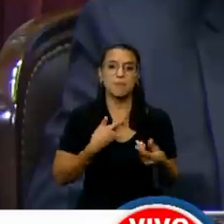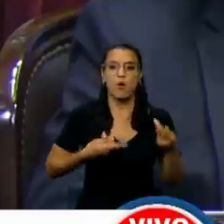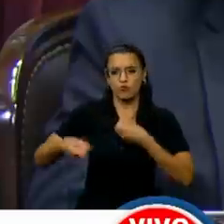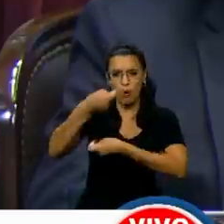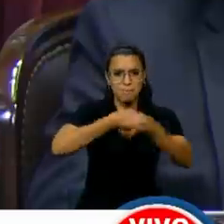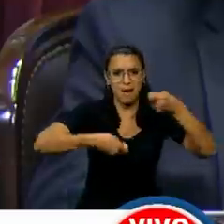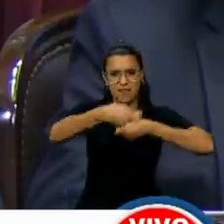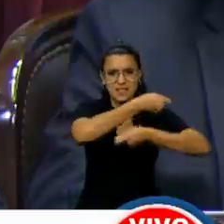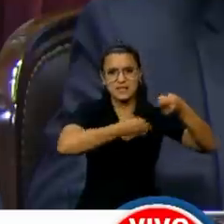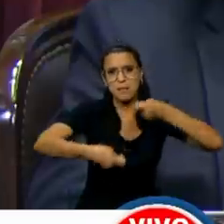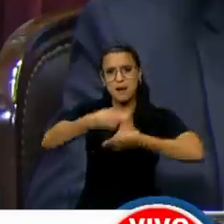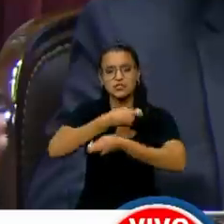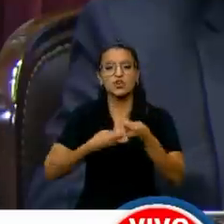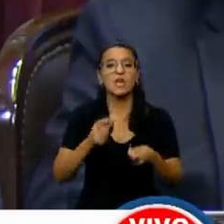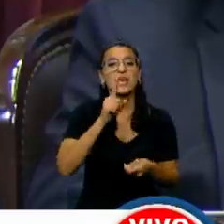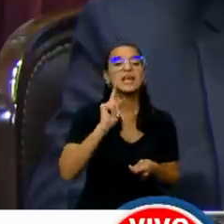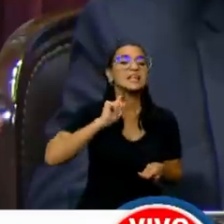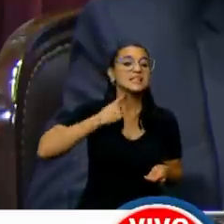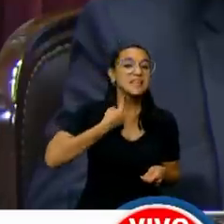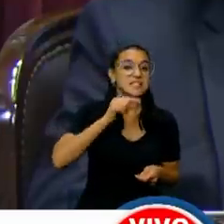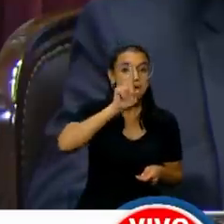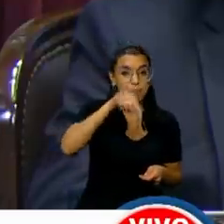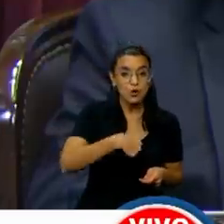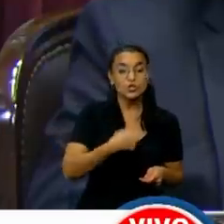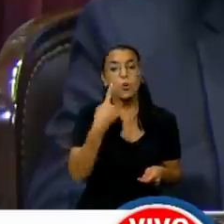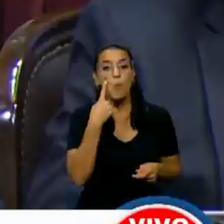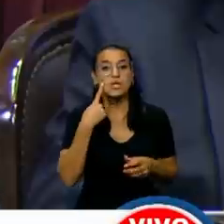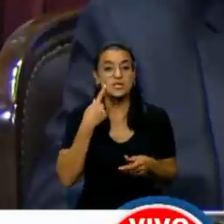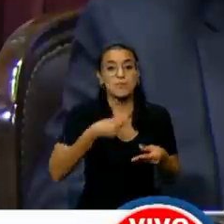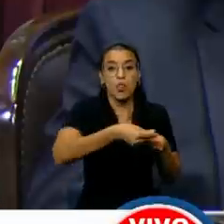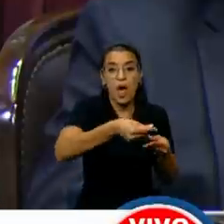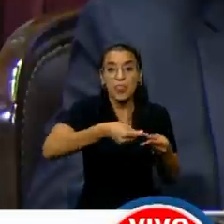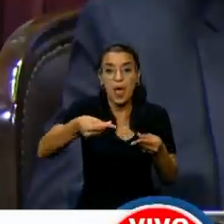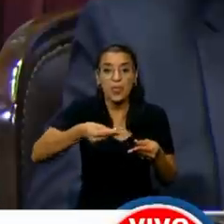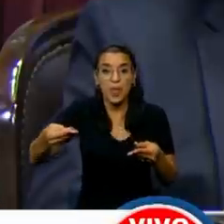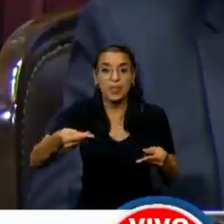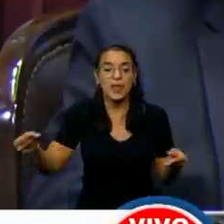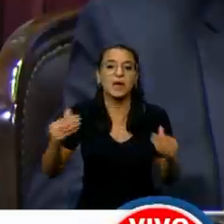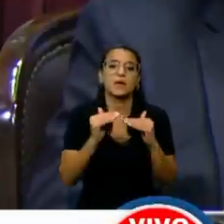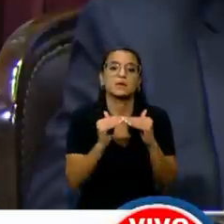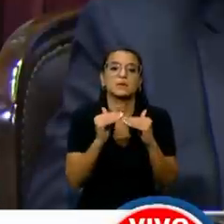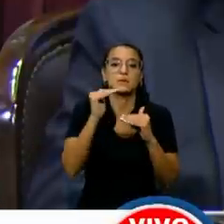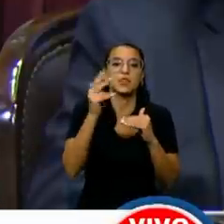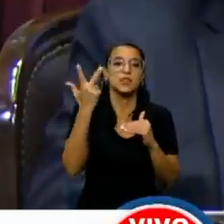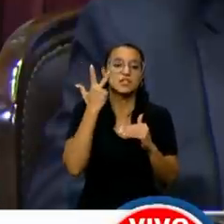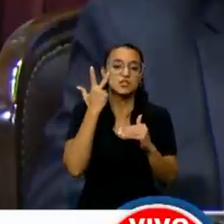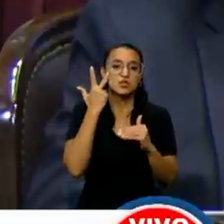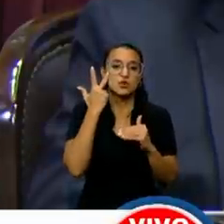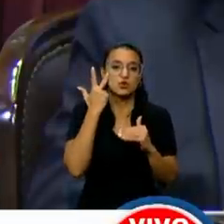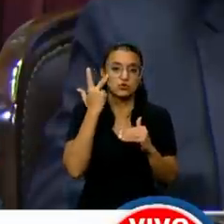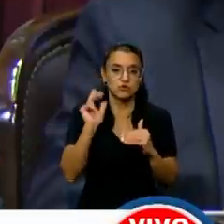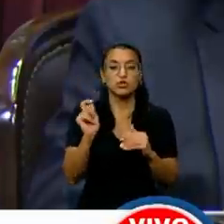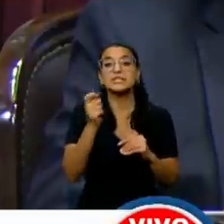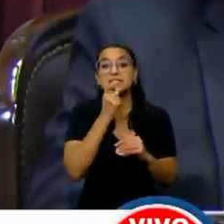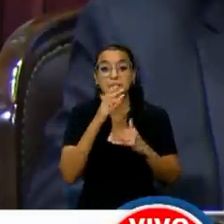participamos del 13 por ciento quedaba cada municipio con participación lo llevamos a 10 18 más 1 si